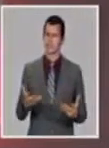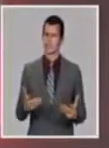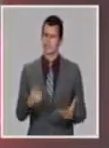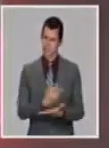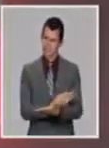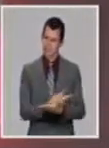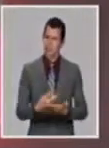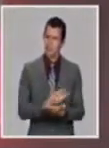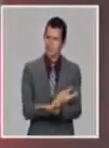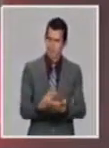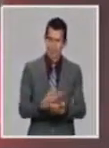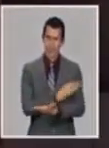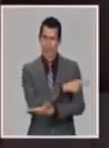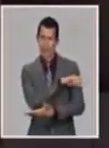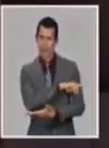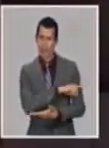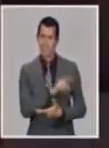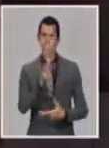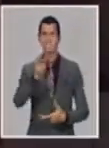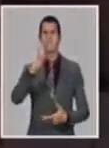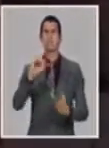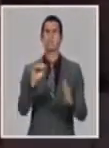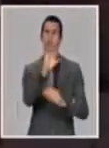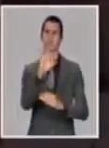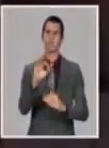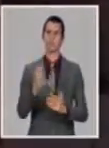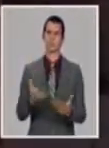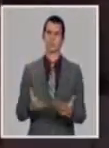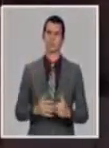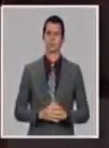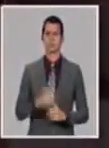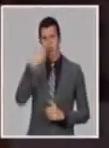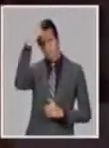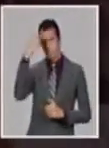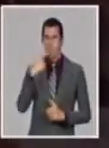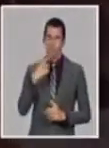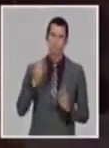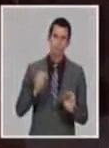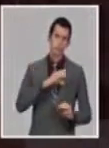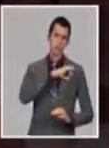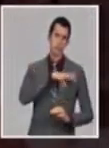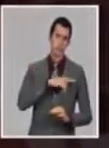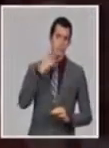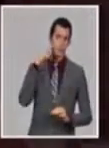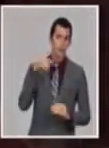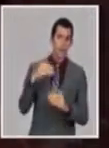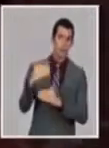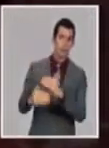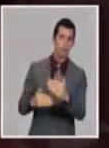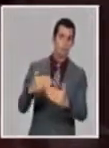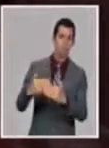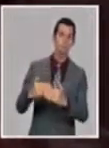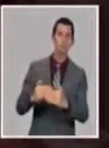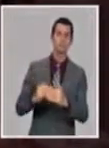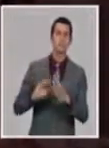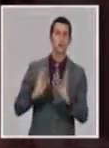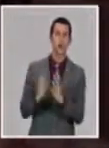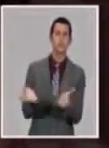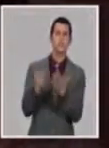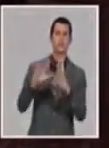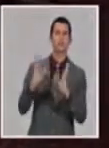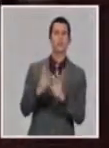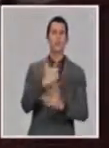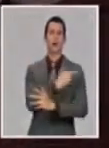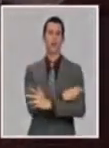en un 36%. A pesar de que es el país latinoamericano que más avanzado en la vacuna. Por eso es el ejemplo que nosotros queríamos compartir, porque